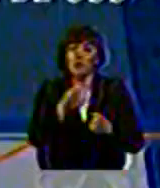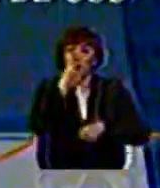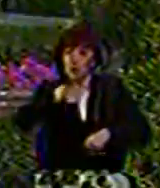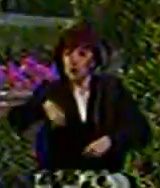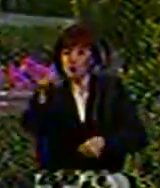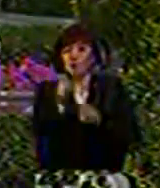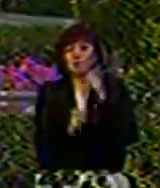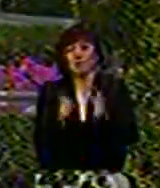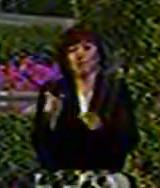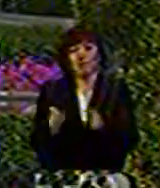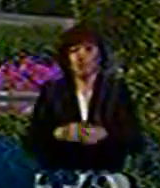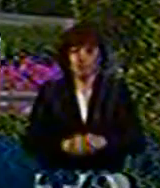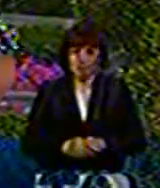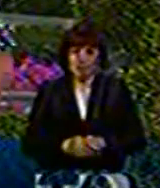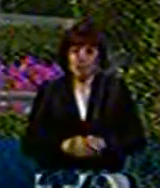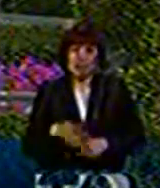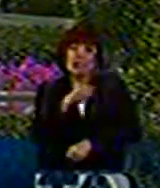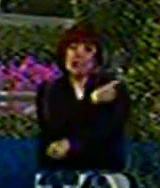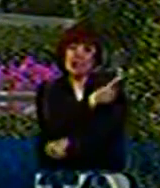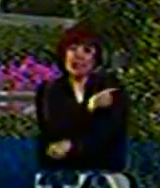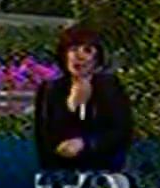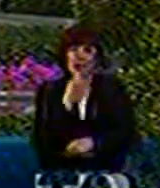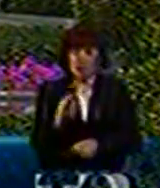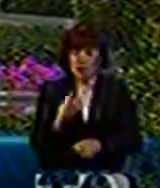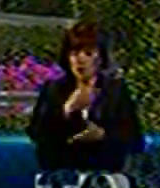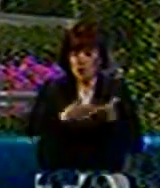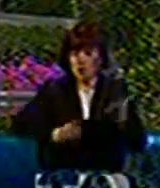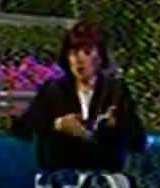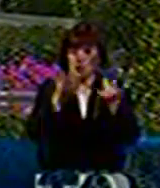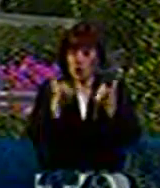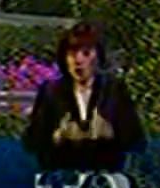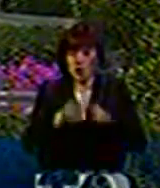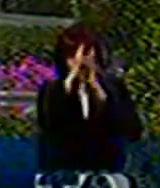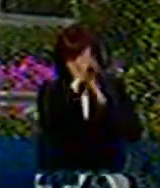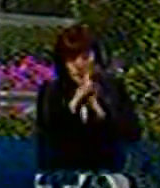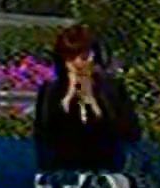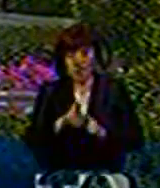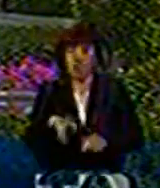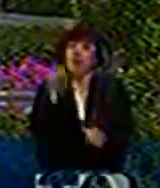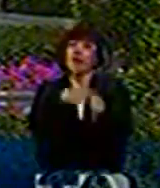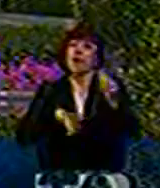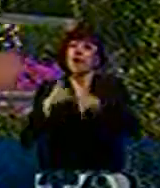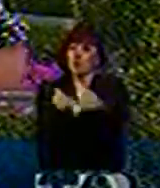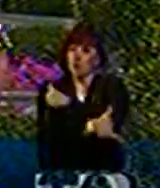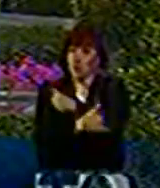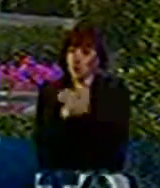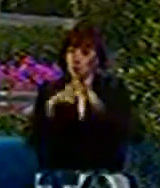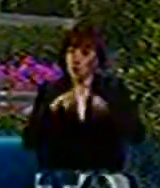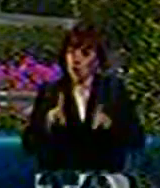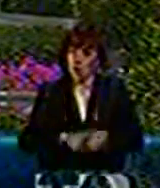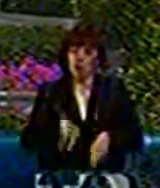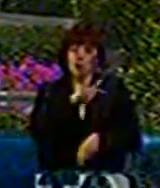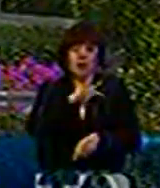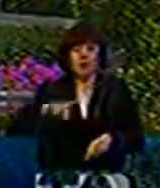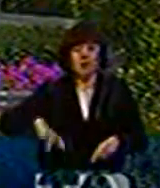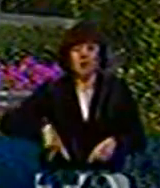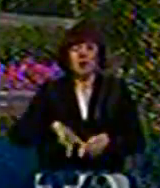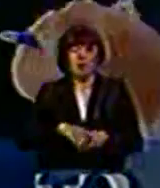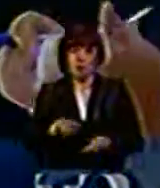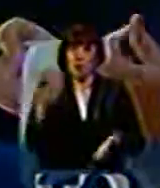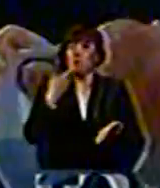nacionales los delegados explicaron que el documento respeta el margen de acción de cada país sin embargo de manera individual también hicieron otras